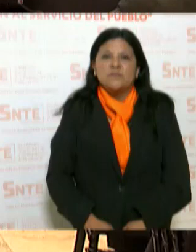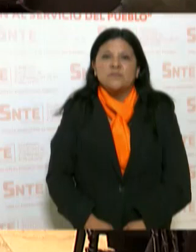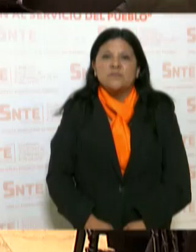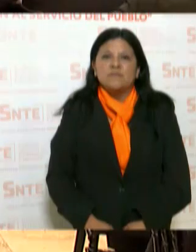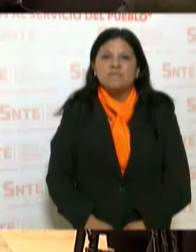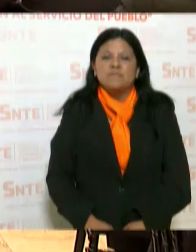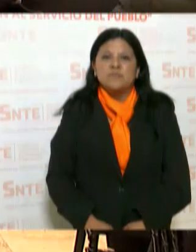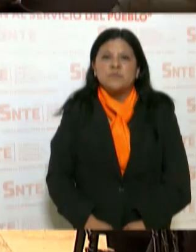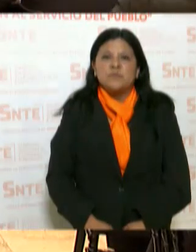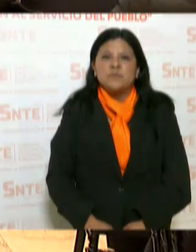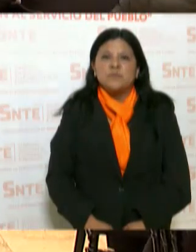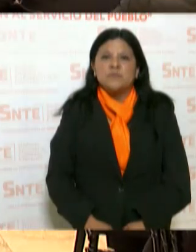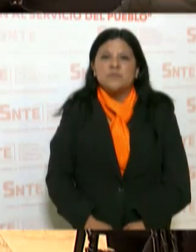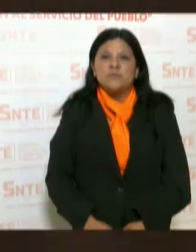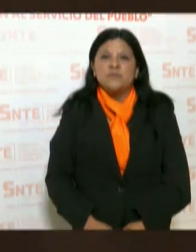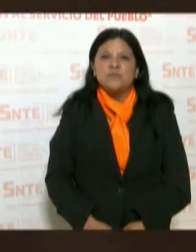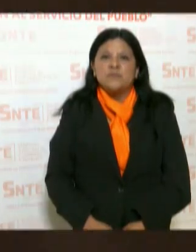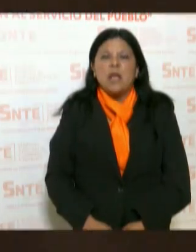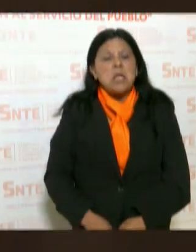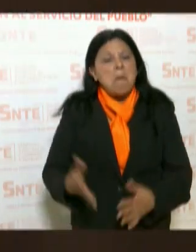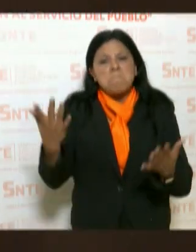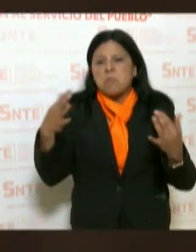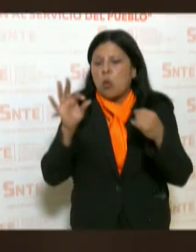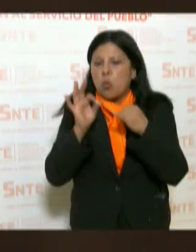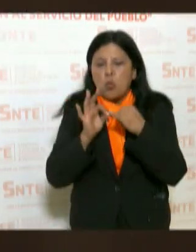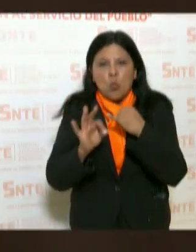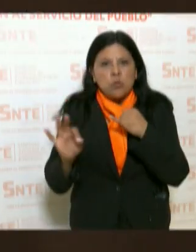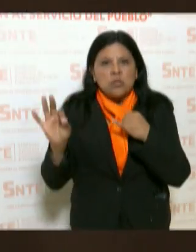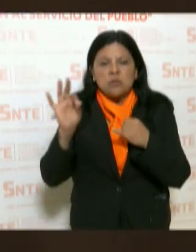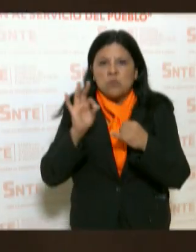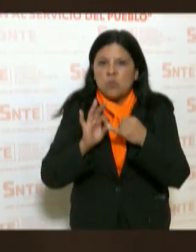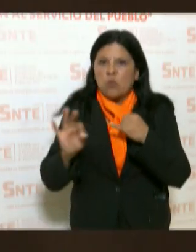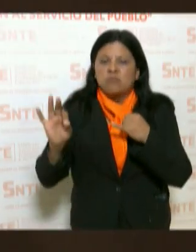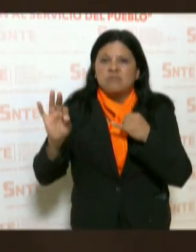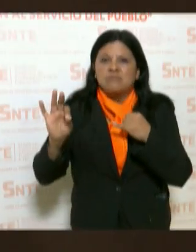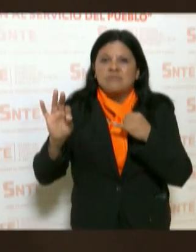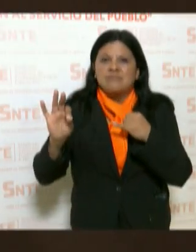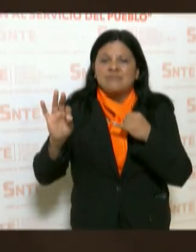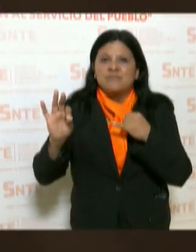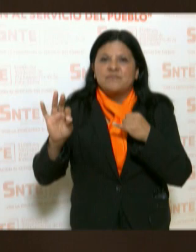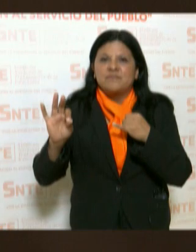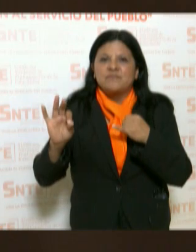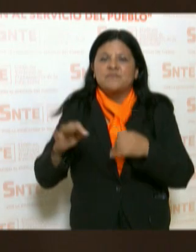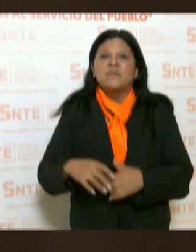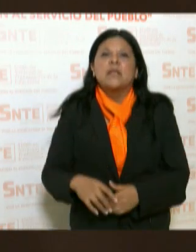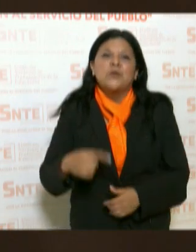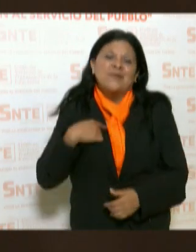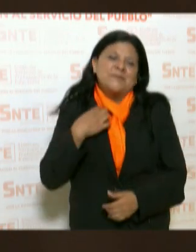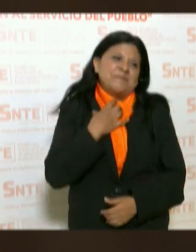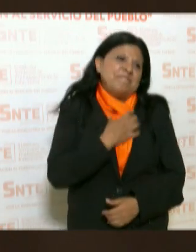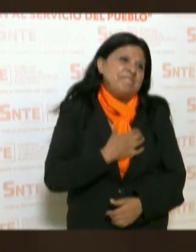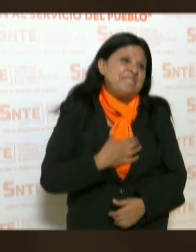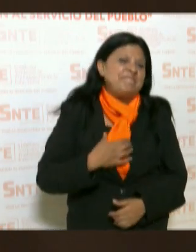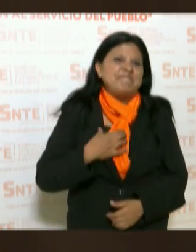Y lo último es decirles que estamos muy contentos porque